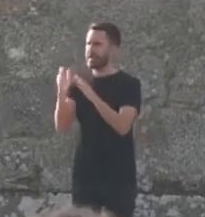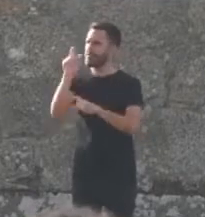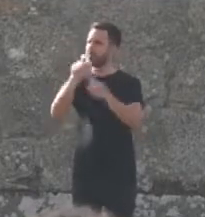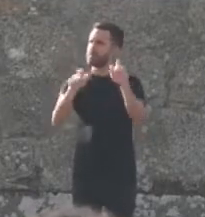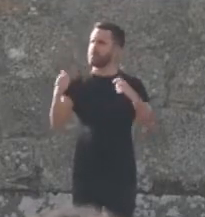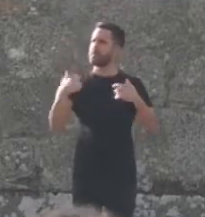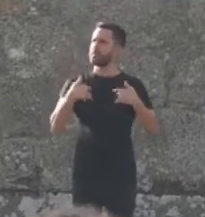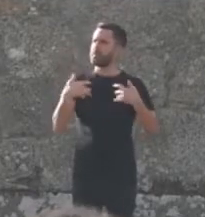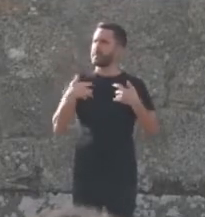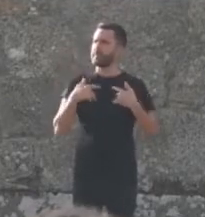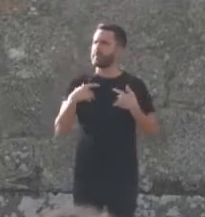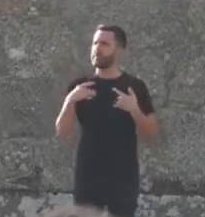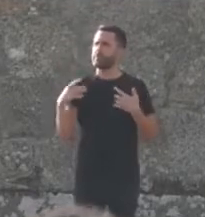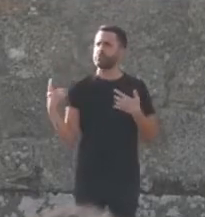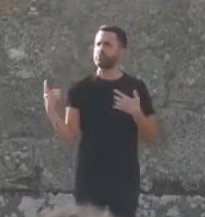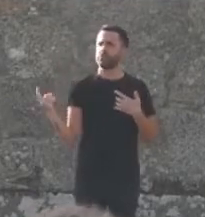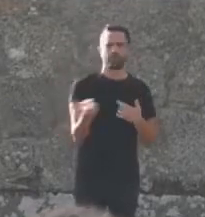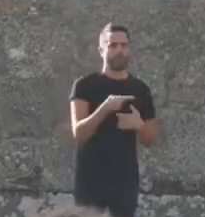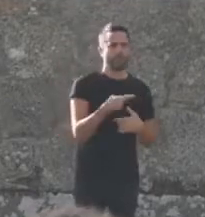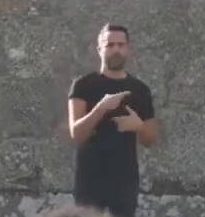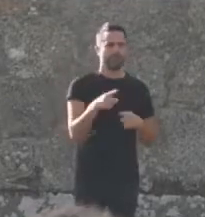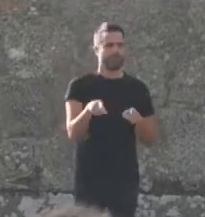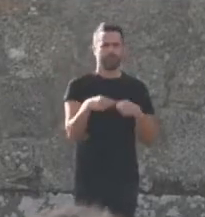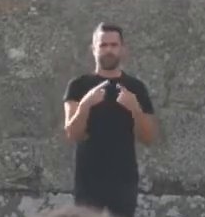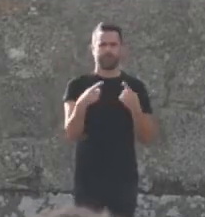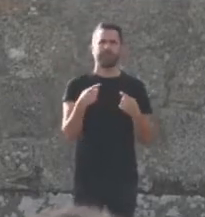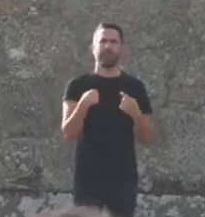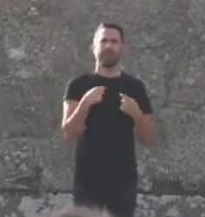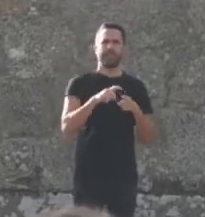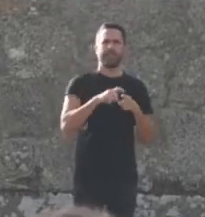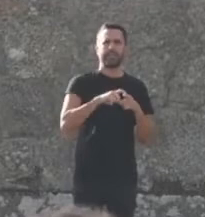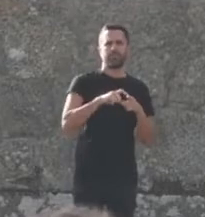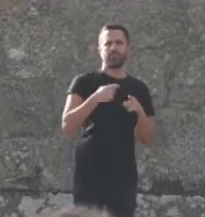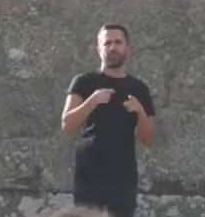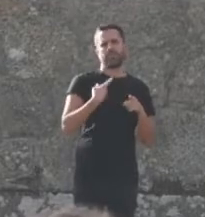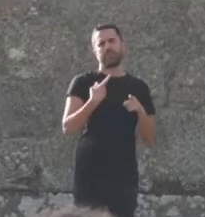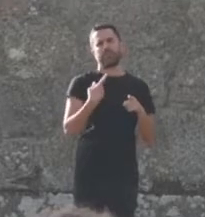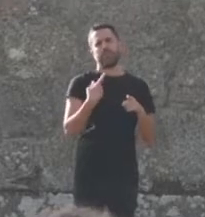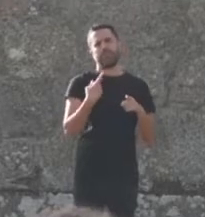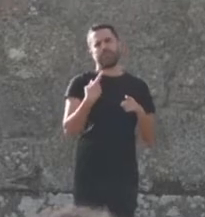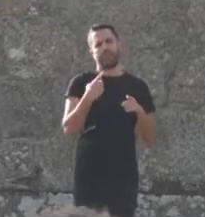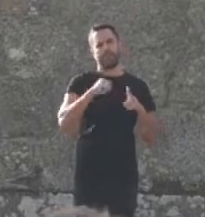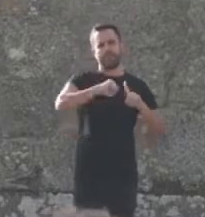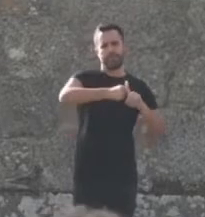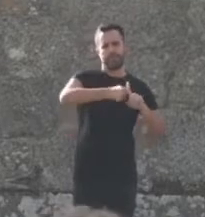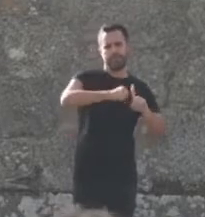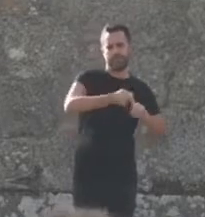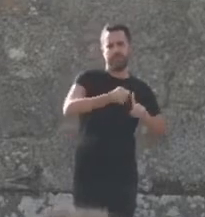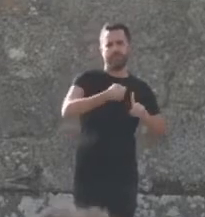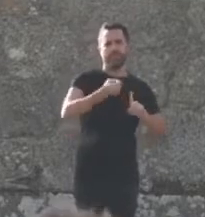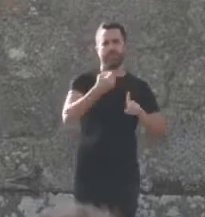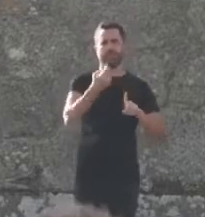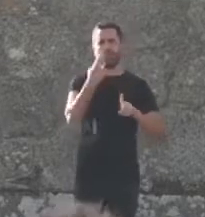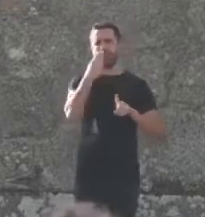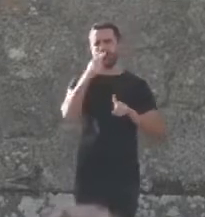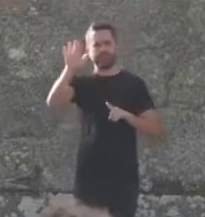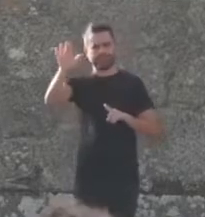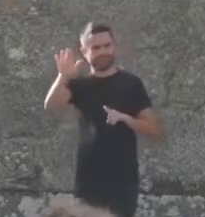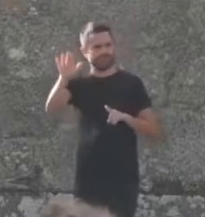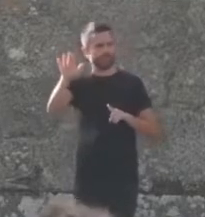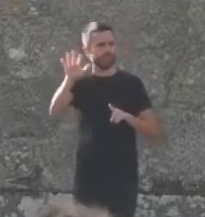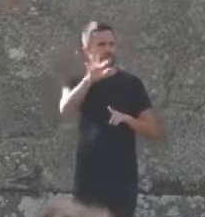de todo tipo de represión do fascismo e tamén o que se chaman os